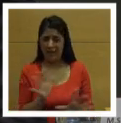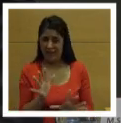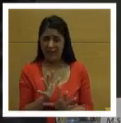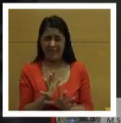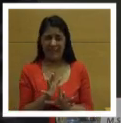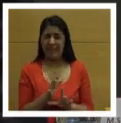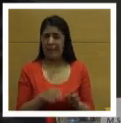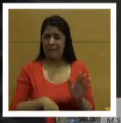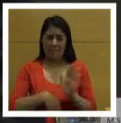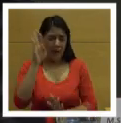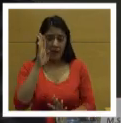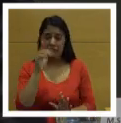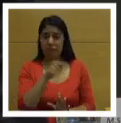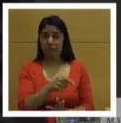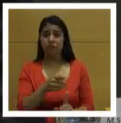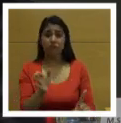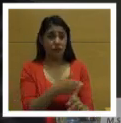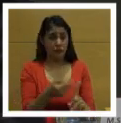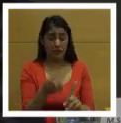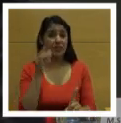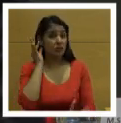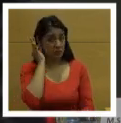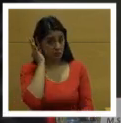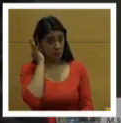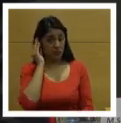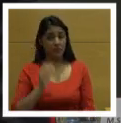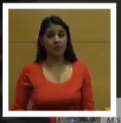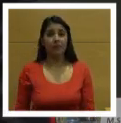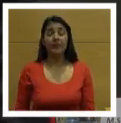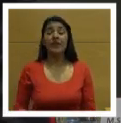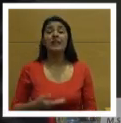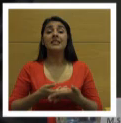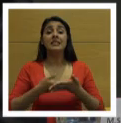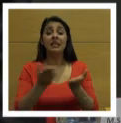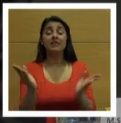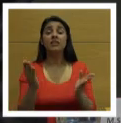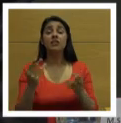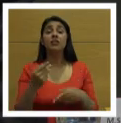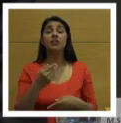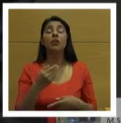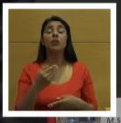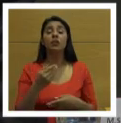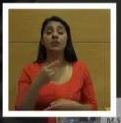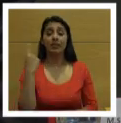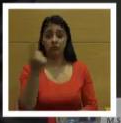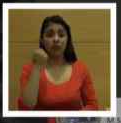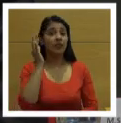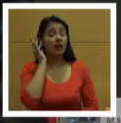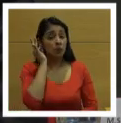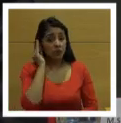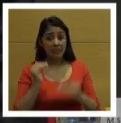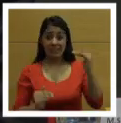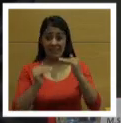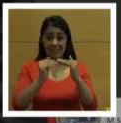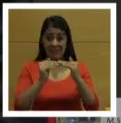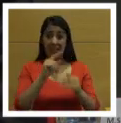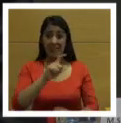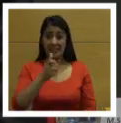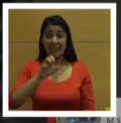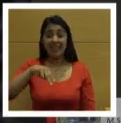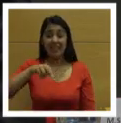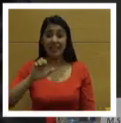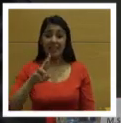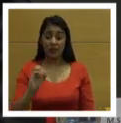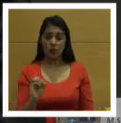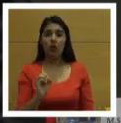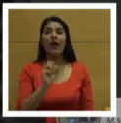las mujeres. Según cifras del Servicio Nacional de la Mujer y la Equidad de Género, al 30 de octubre